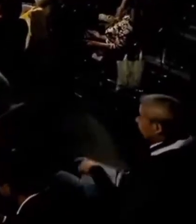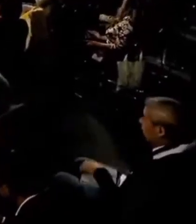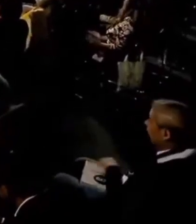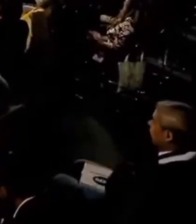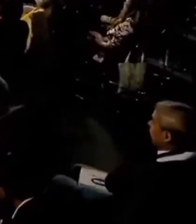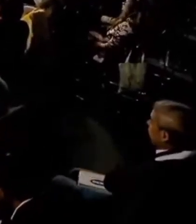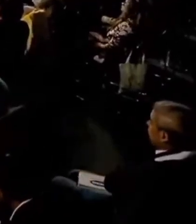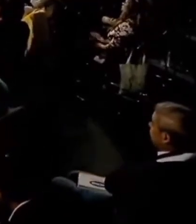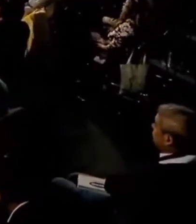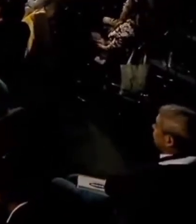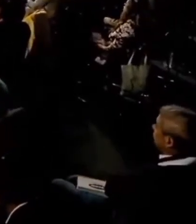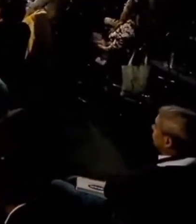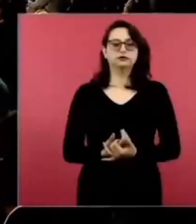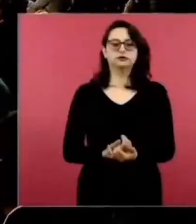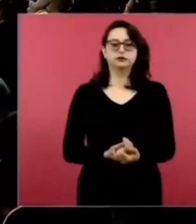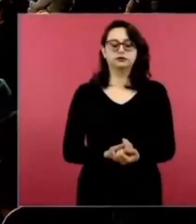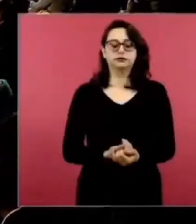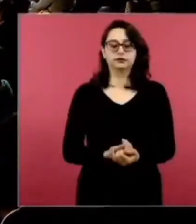informar, como lo hacemos